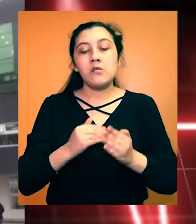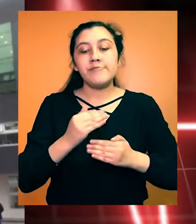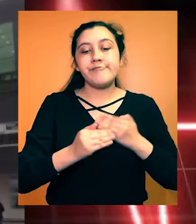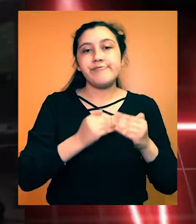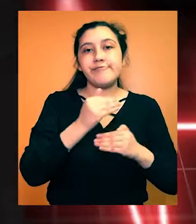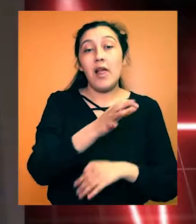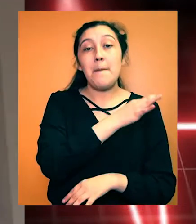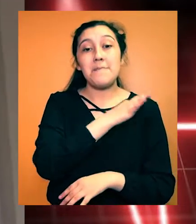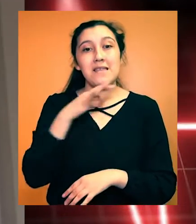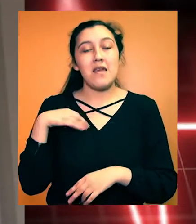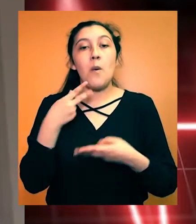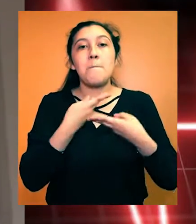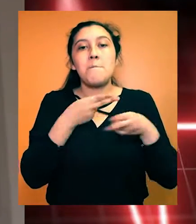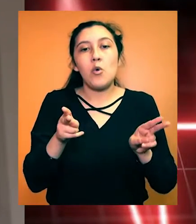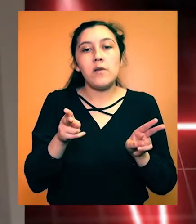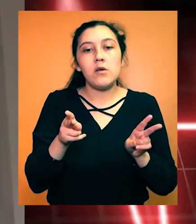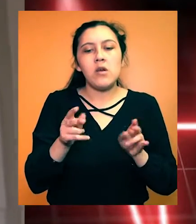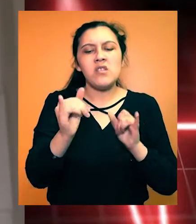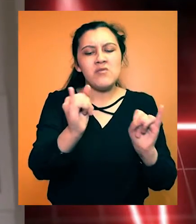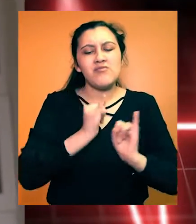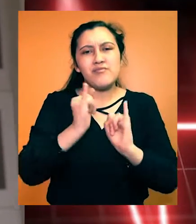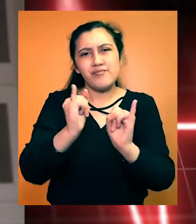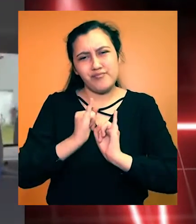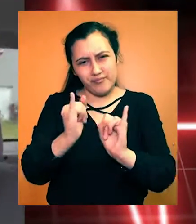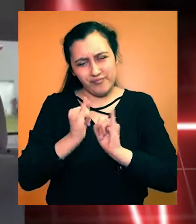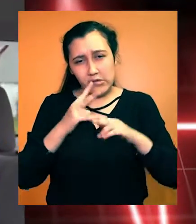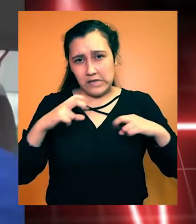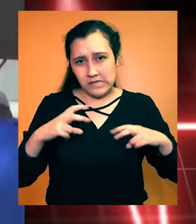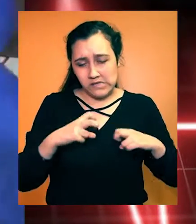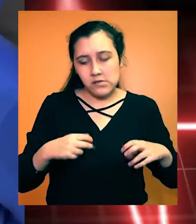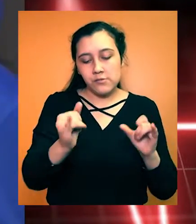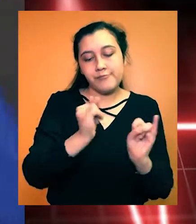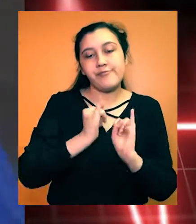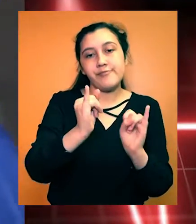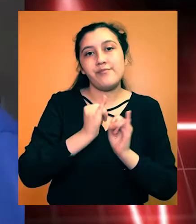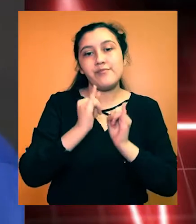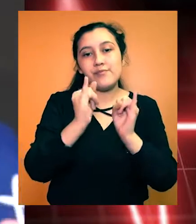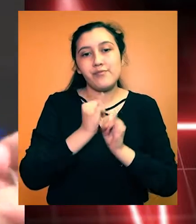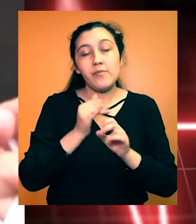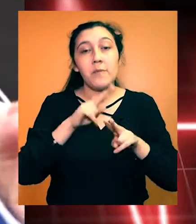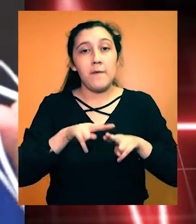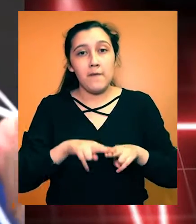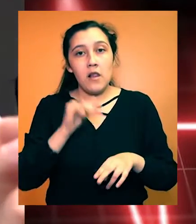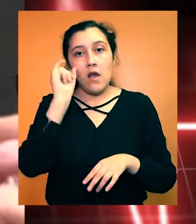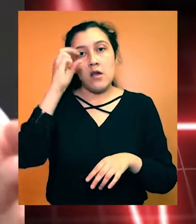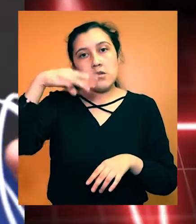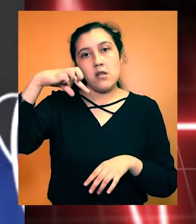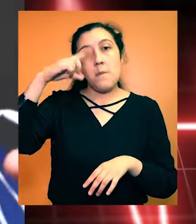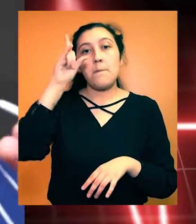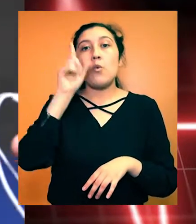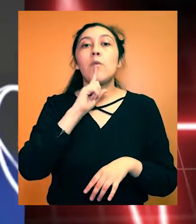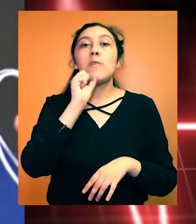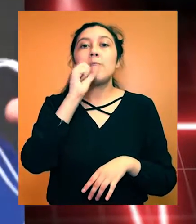Público y reunir todos los antecedentes de la carpeta investigativa y preparar así la imputación que se realizará en el juicio oral contra